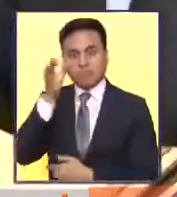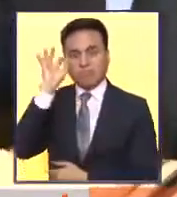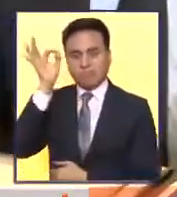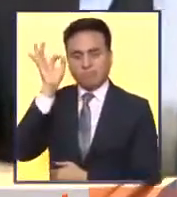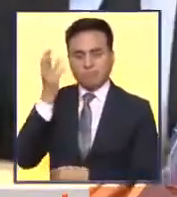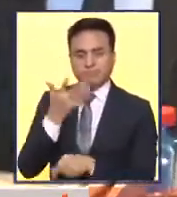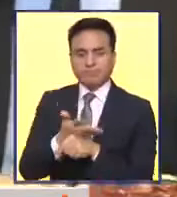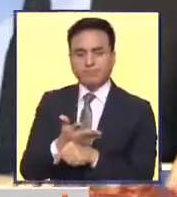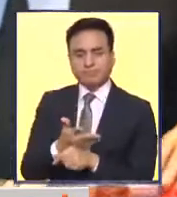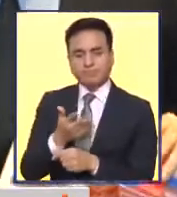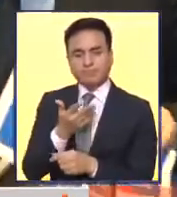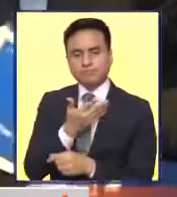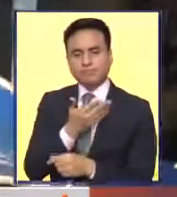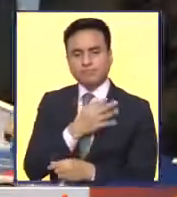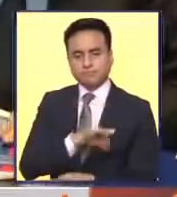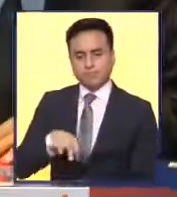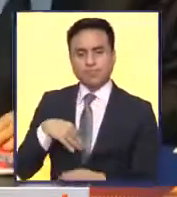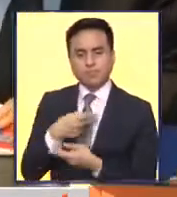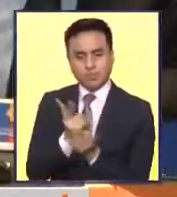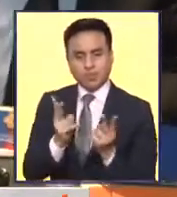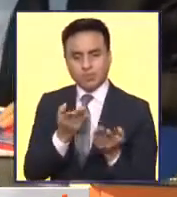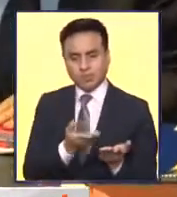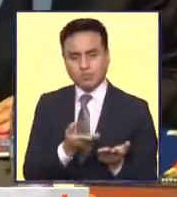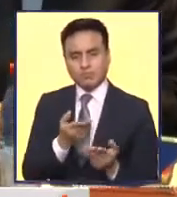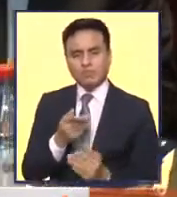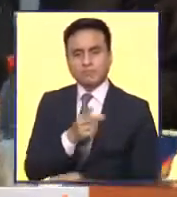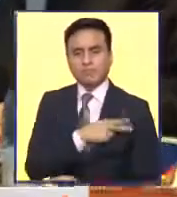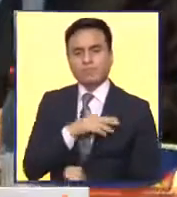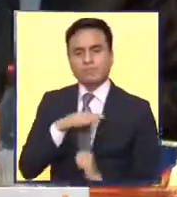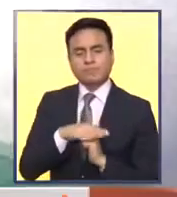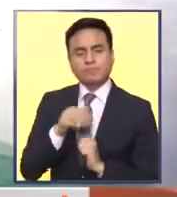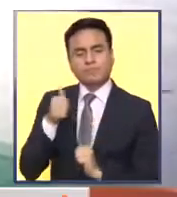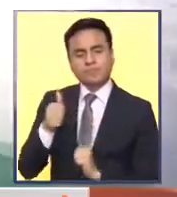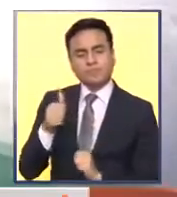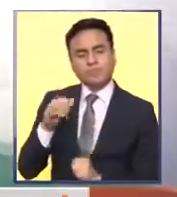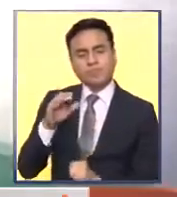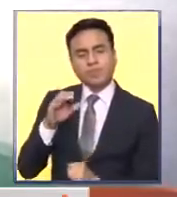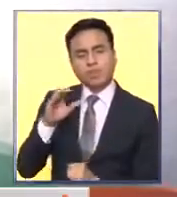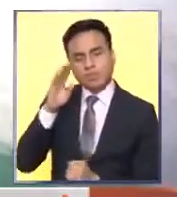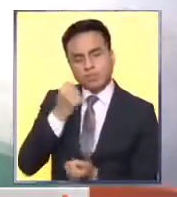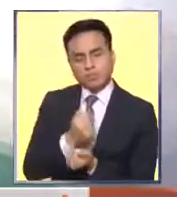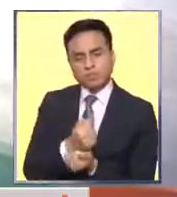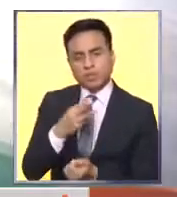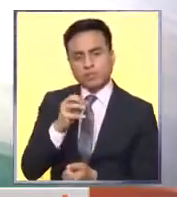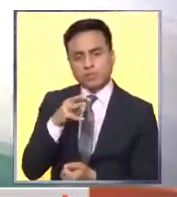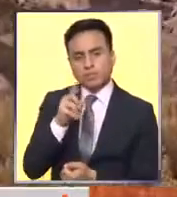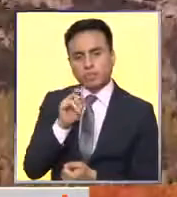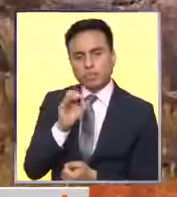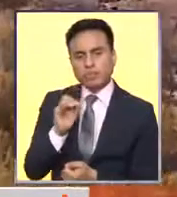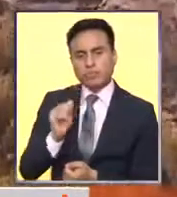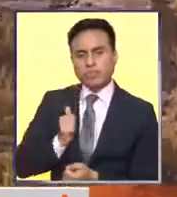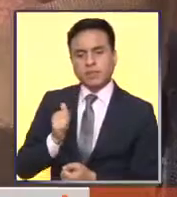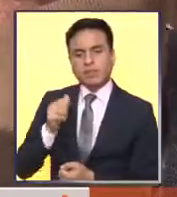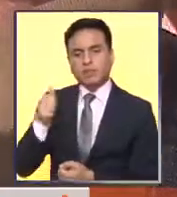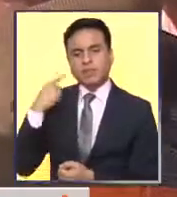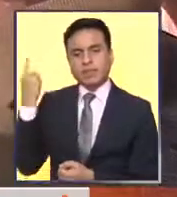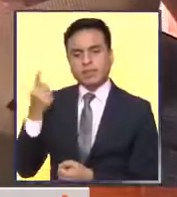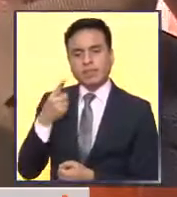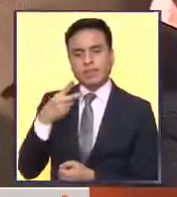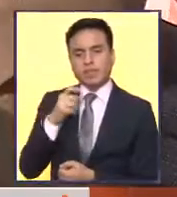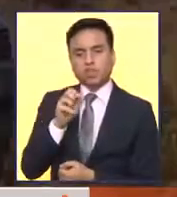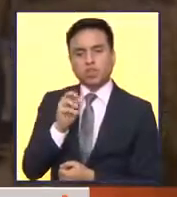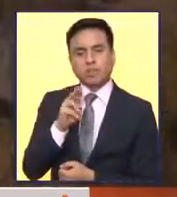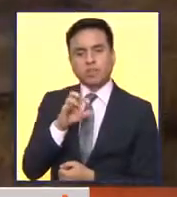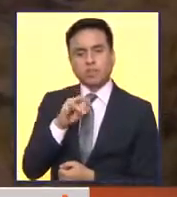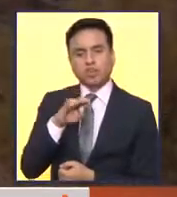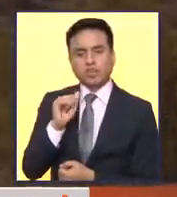con la presencia del Ministerio Público, el general director de Carabineros, Hermes Soto, y el director general de la PDI, Héctor Espinosa, entre otros.